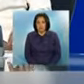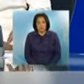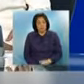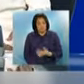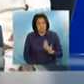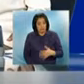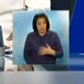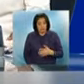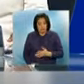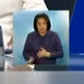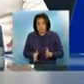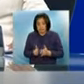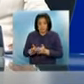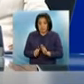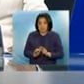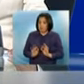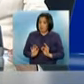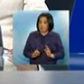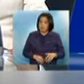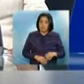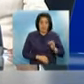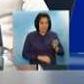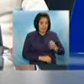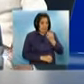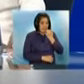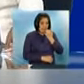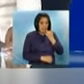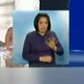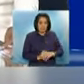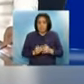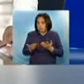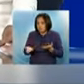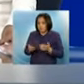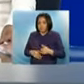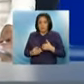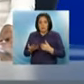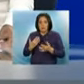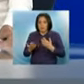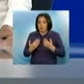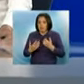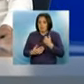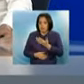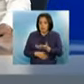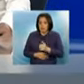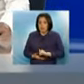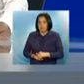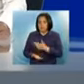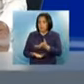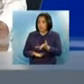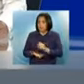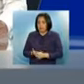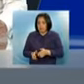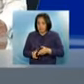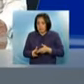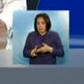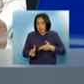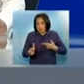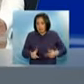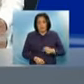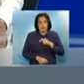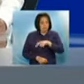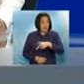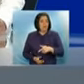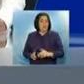¿Qué tal las carreteras, no? Espectacular. De verdad, qué miedo. ¿No? Y bueno, cuando hablábamos además del tránsito vehicular pesado en nuestra